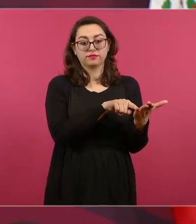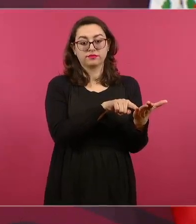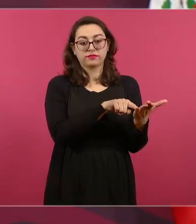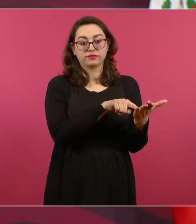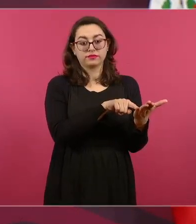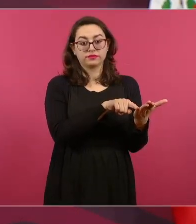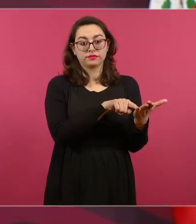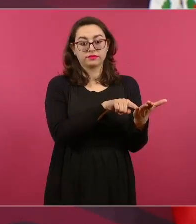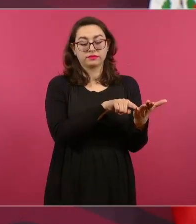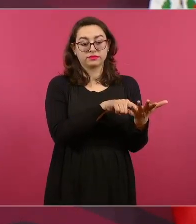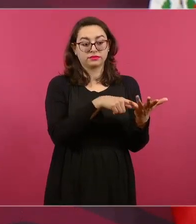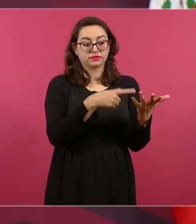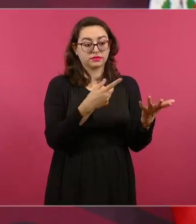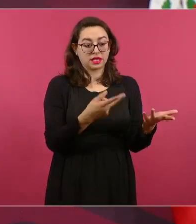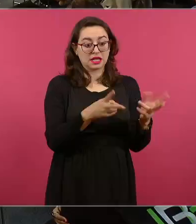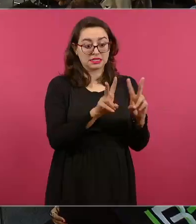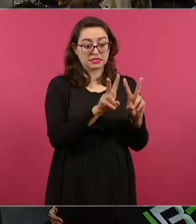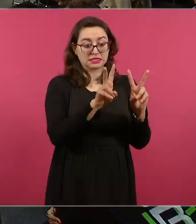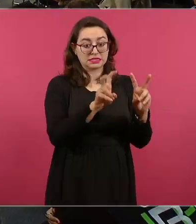hijos ilegítimos